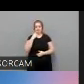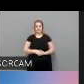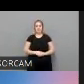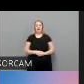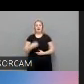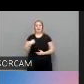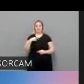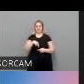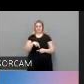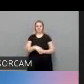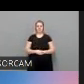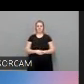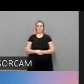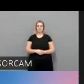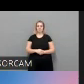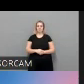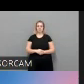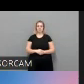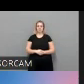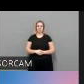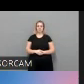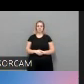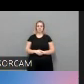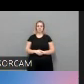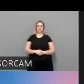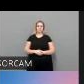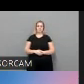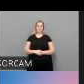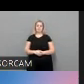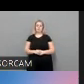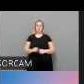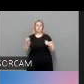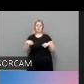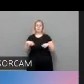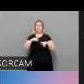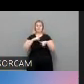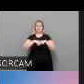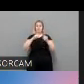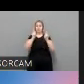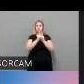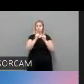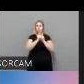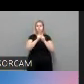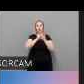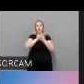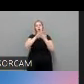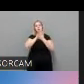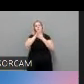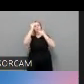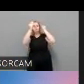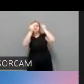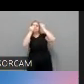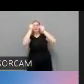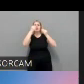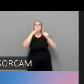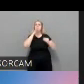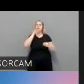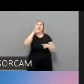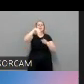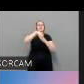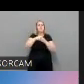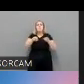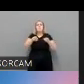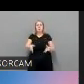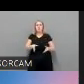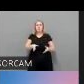Aquí, ¿ya está? Sí. Vale. Este ratito lo vamos a dedicar a reflexionar sobre por qué es importante intervenir cuanto antes